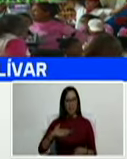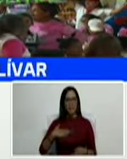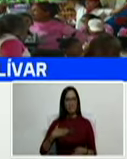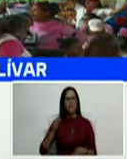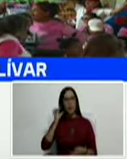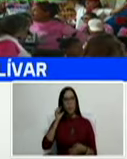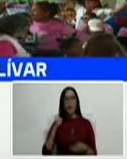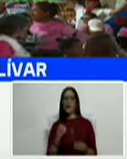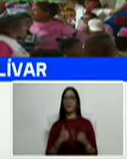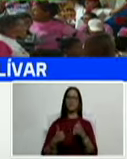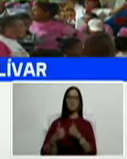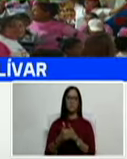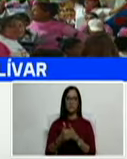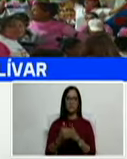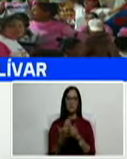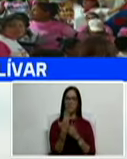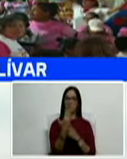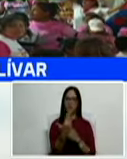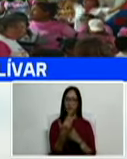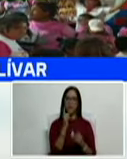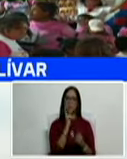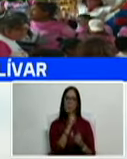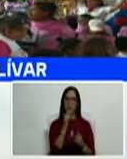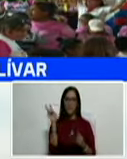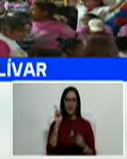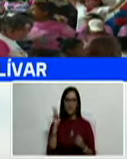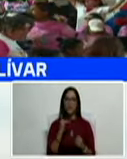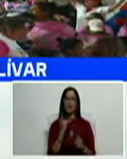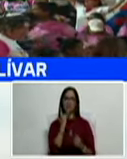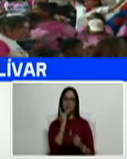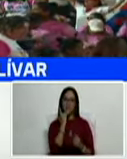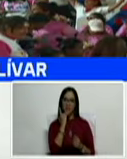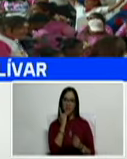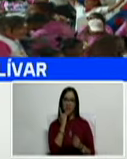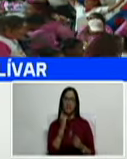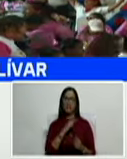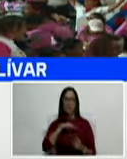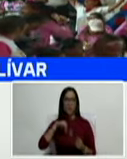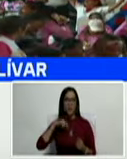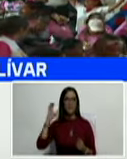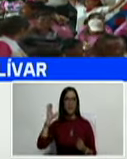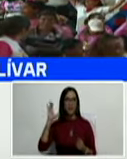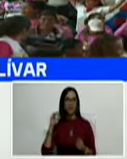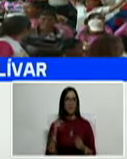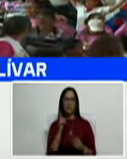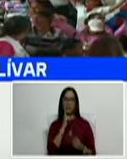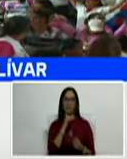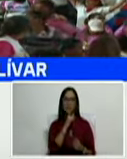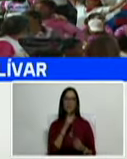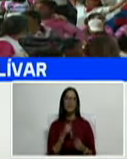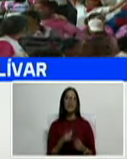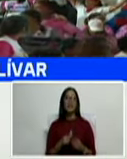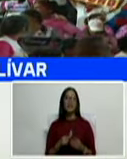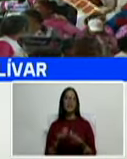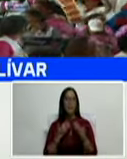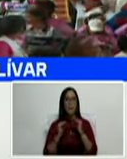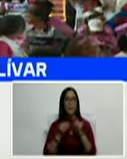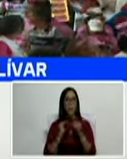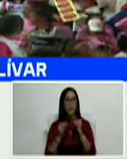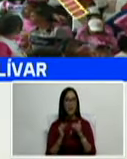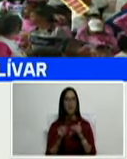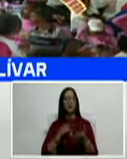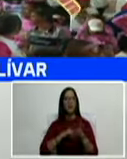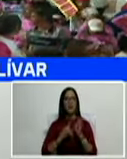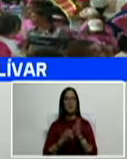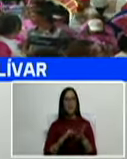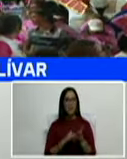siempre al frente en nombre de Venezuela, de la dignidad de nuestra patria, en nombre de la moral, de lo que